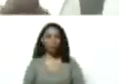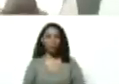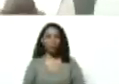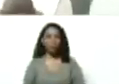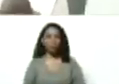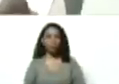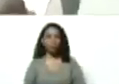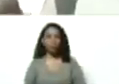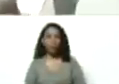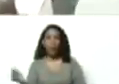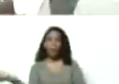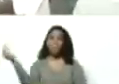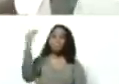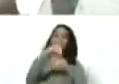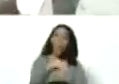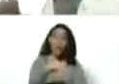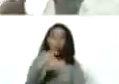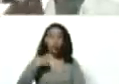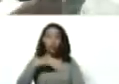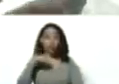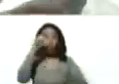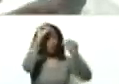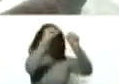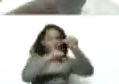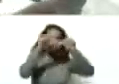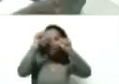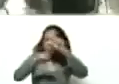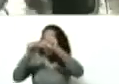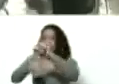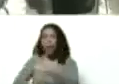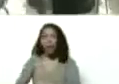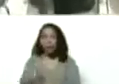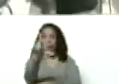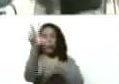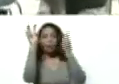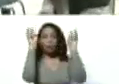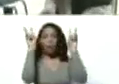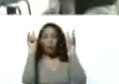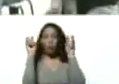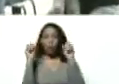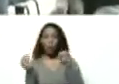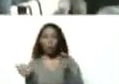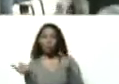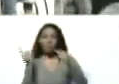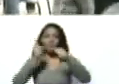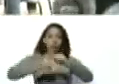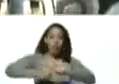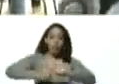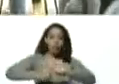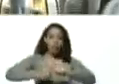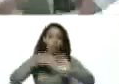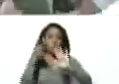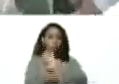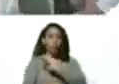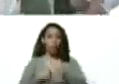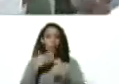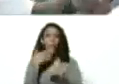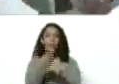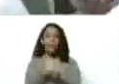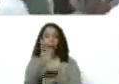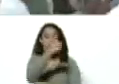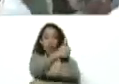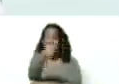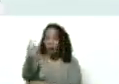Y además hemos pasado revista a los tres temas nuevos que hemos agregado y he pedido que en cada